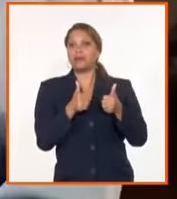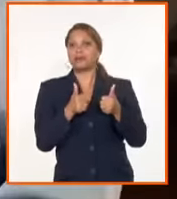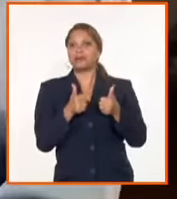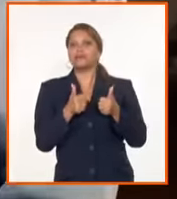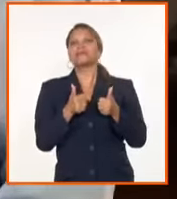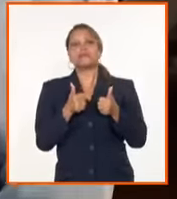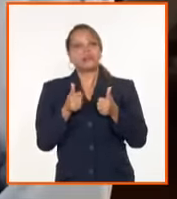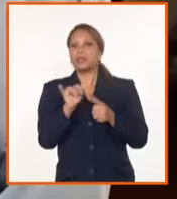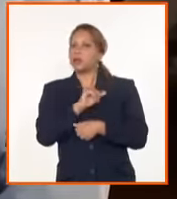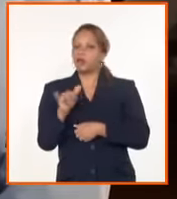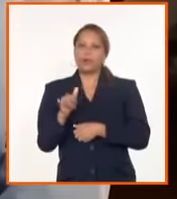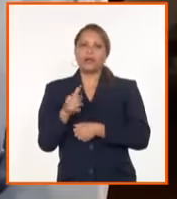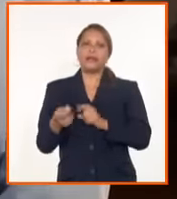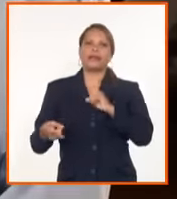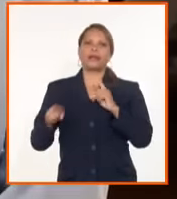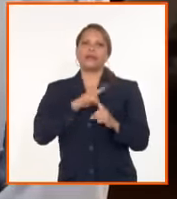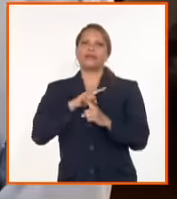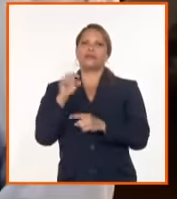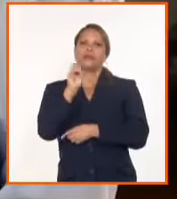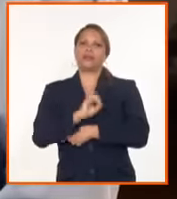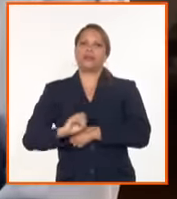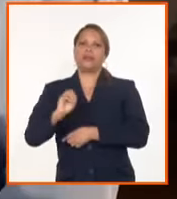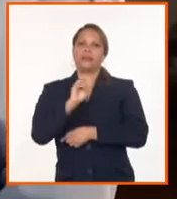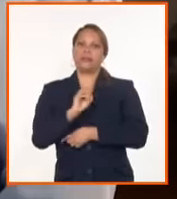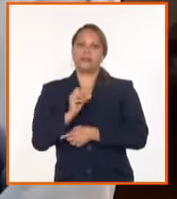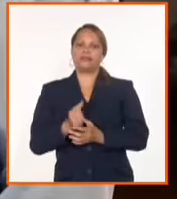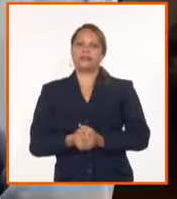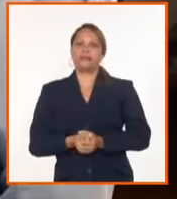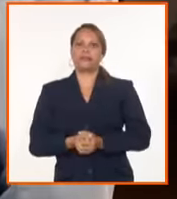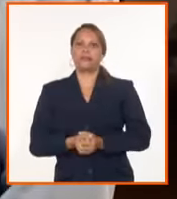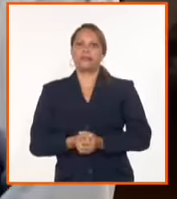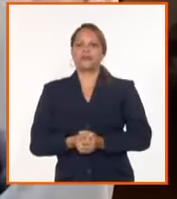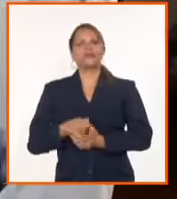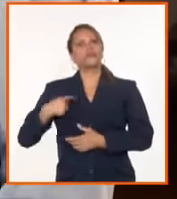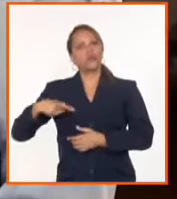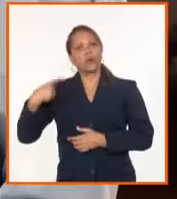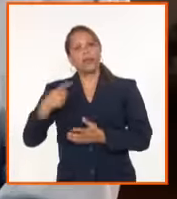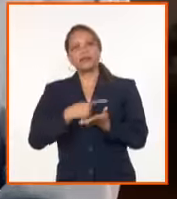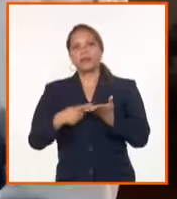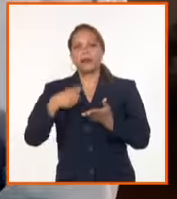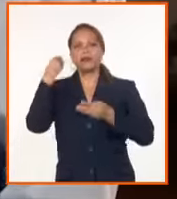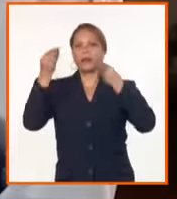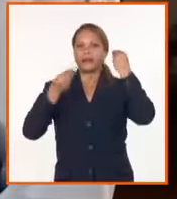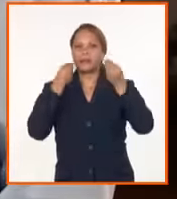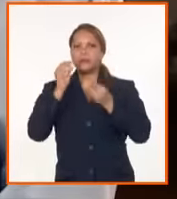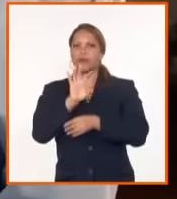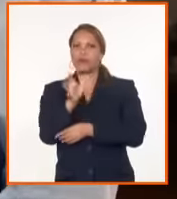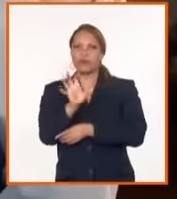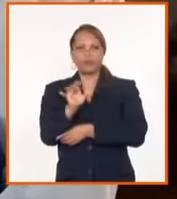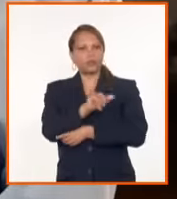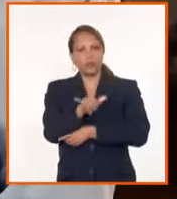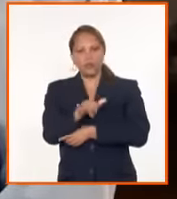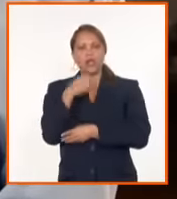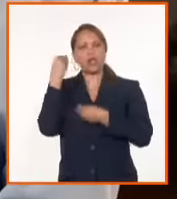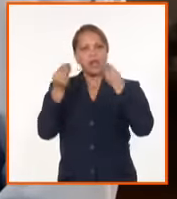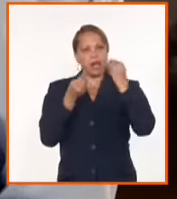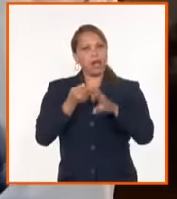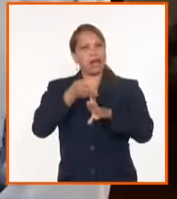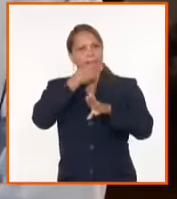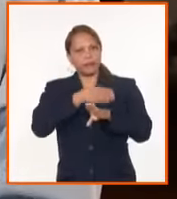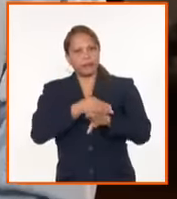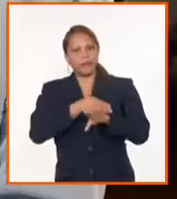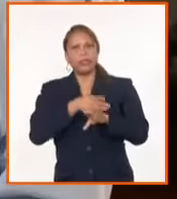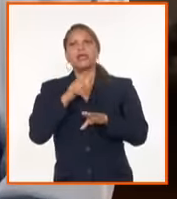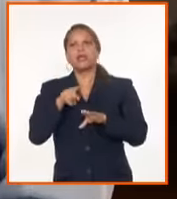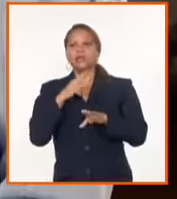atentaban contra el ordenamiento. Y eso mismo lo hacemos casi diariamente y toda la semana lo analizamos con la bancarización. Y ese análisis, que va a ser muy crítico, lo